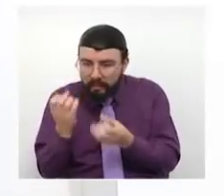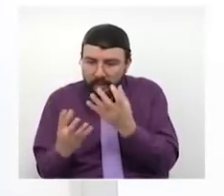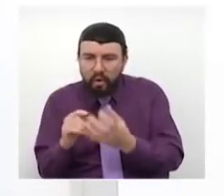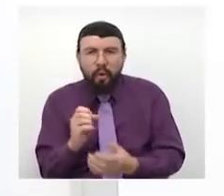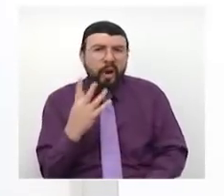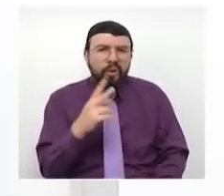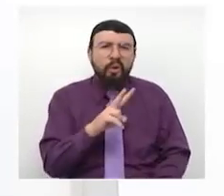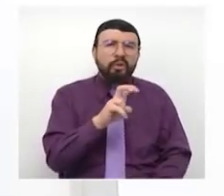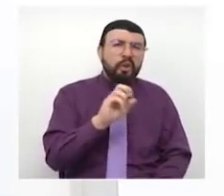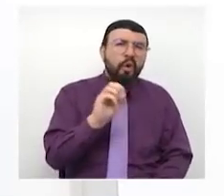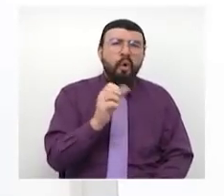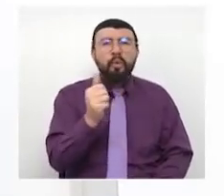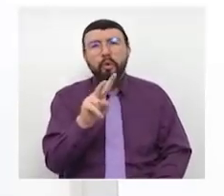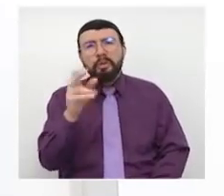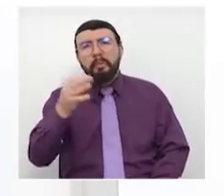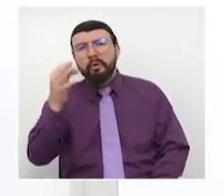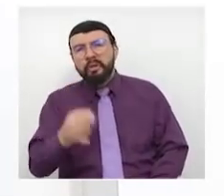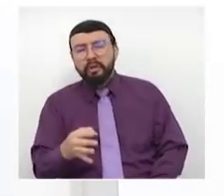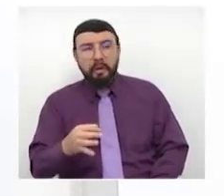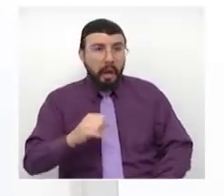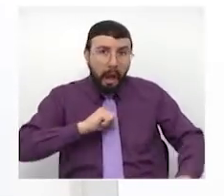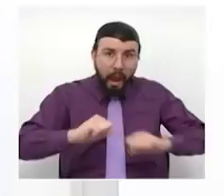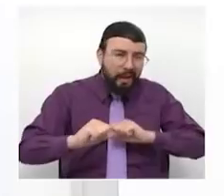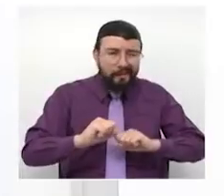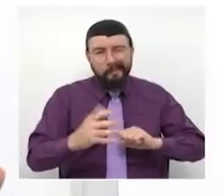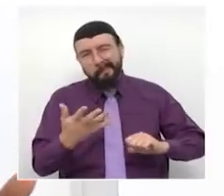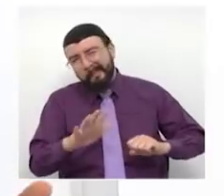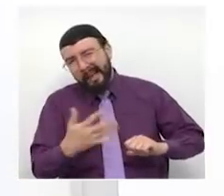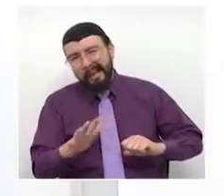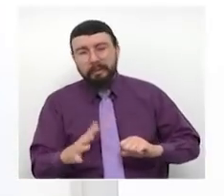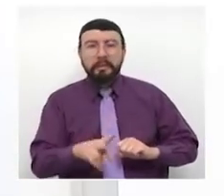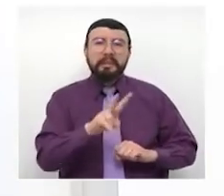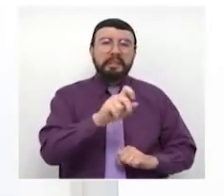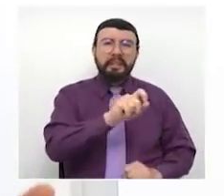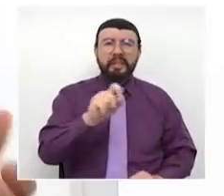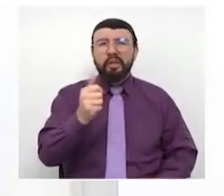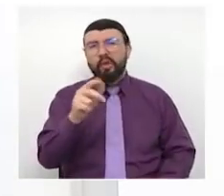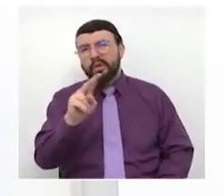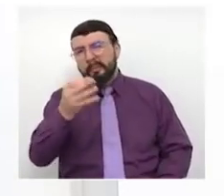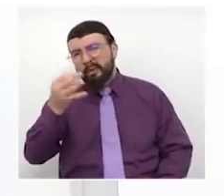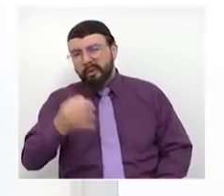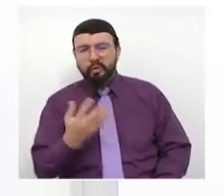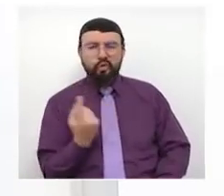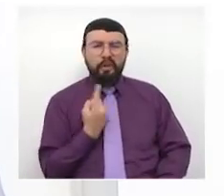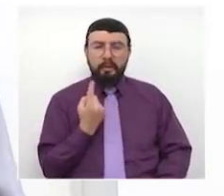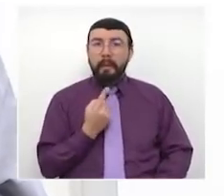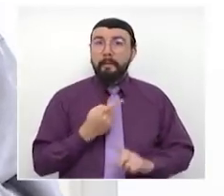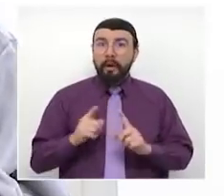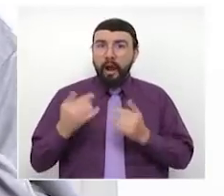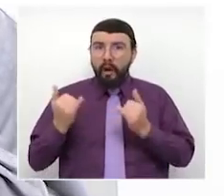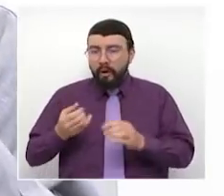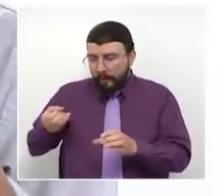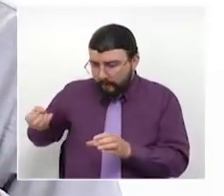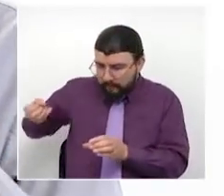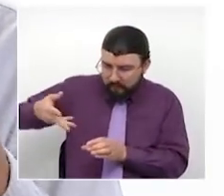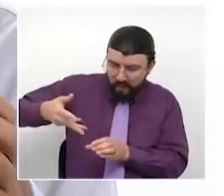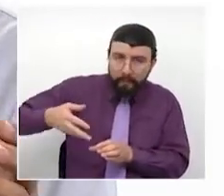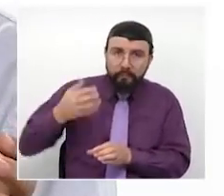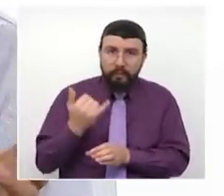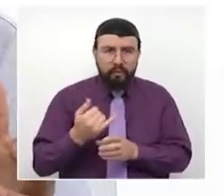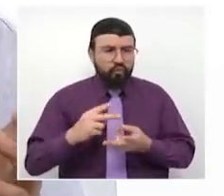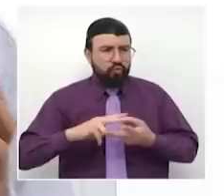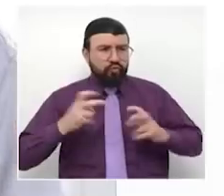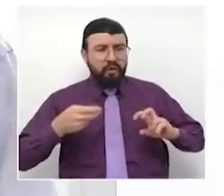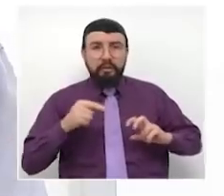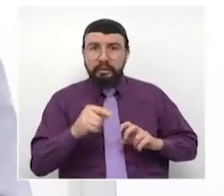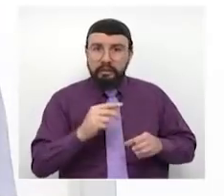un 12%. Por eso no era tan efectivo antes aplicar plasma. Hoy en día, con la evolución, la